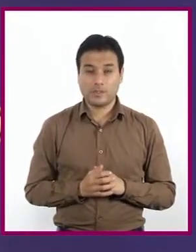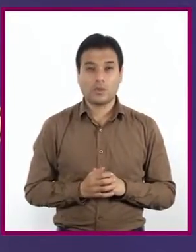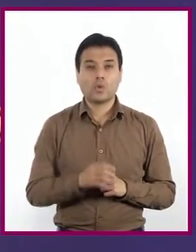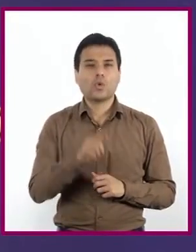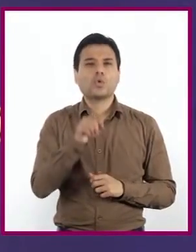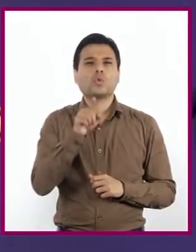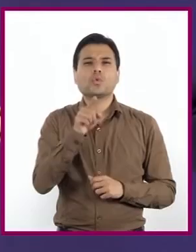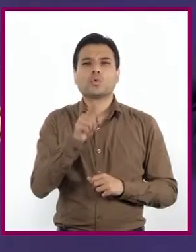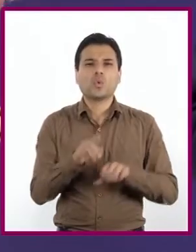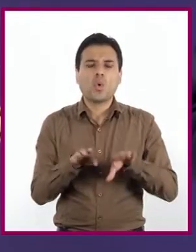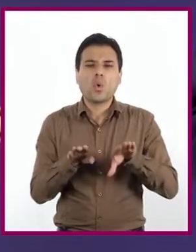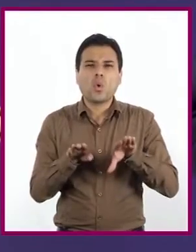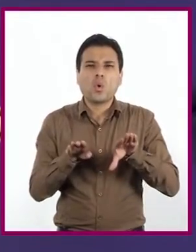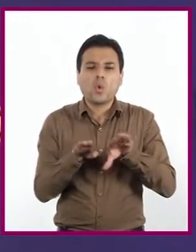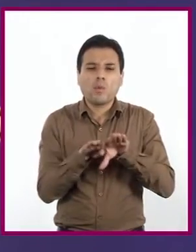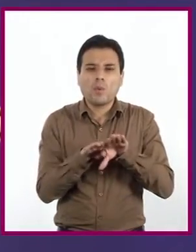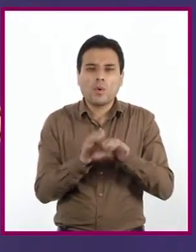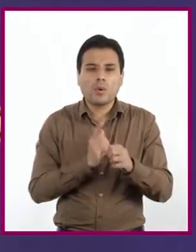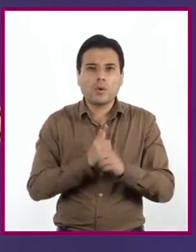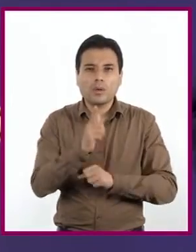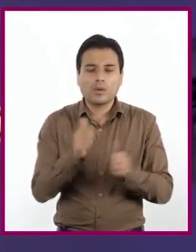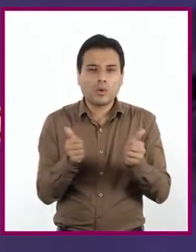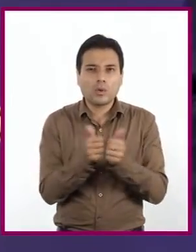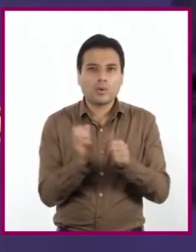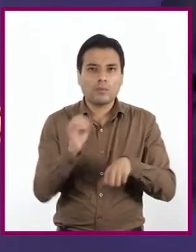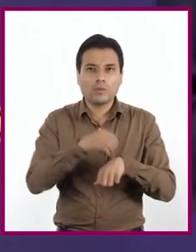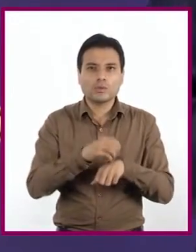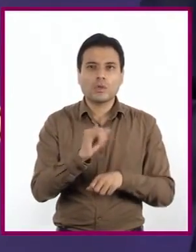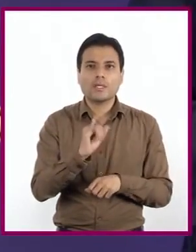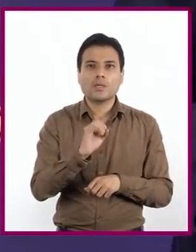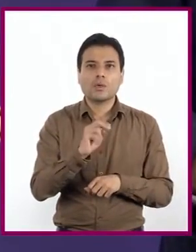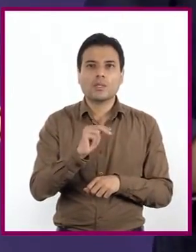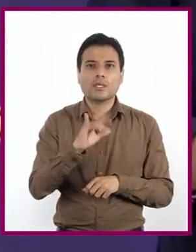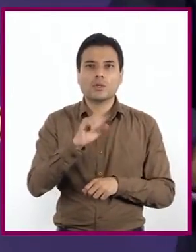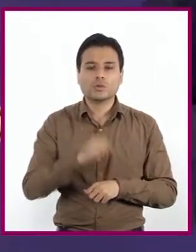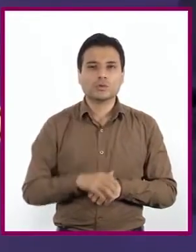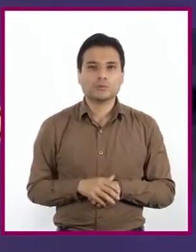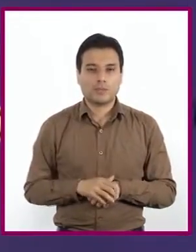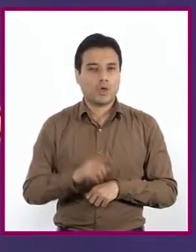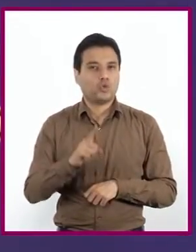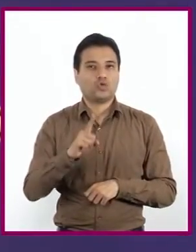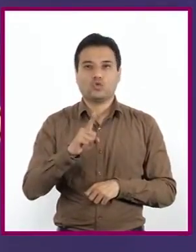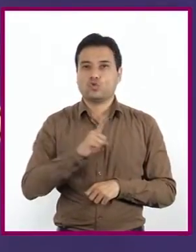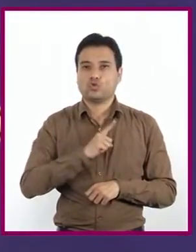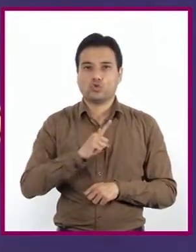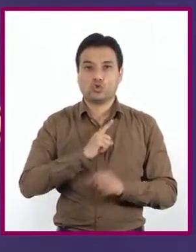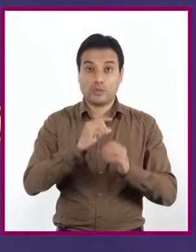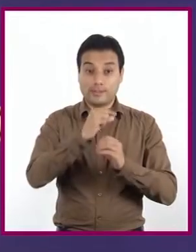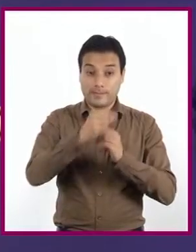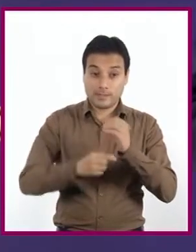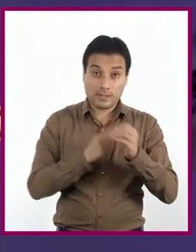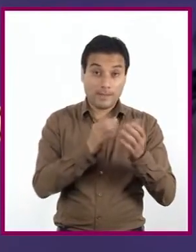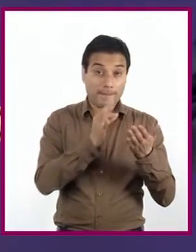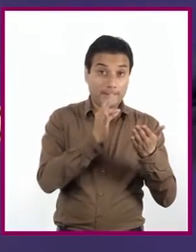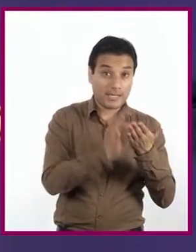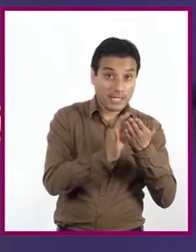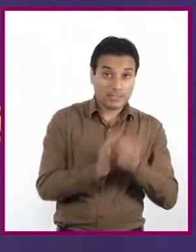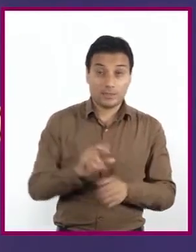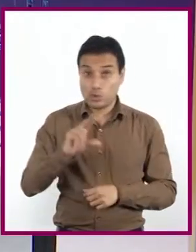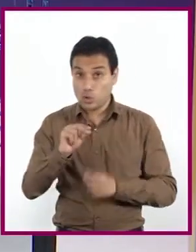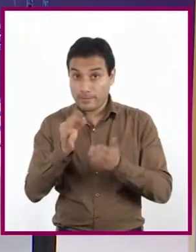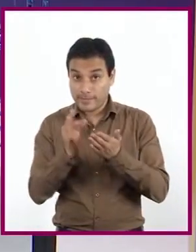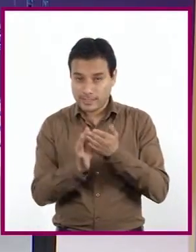para identificar los compuestos iónicos es que se forma solo con elementos metales y no metales.